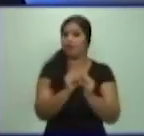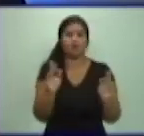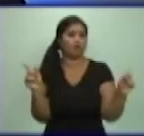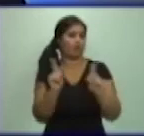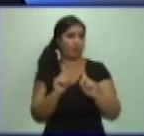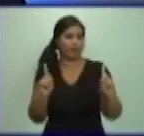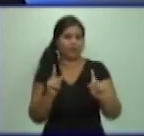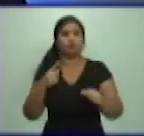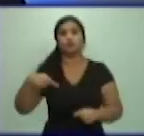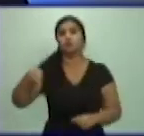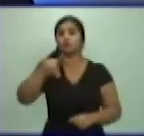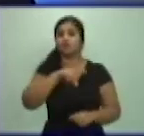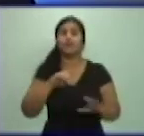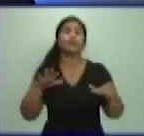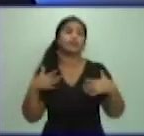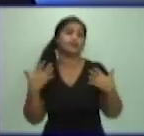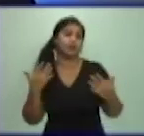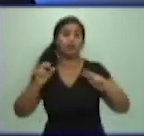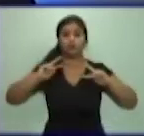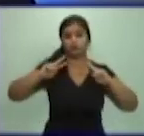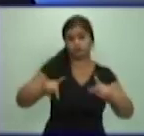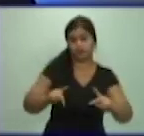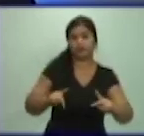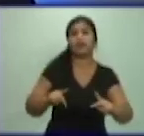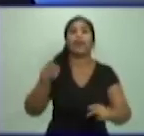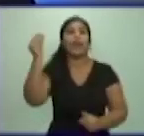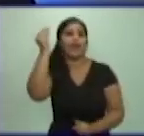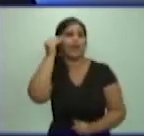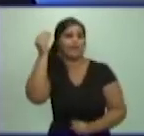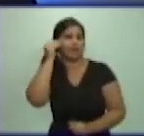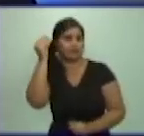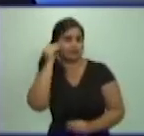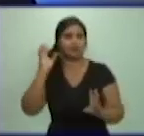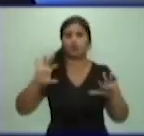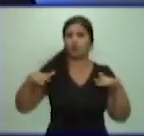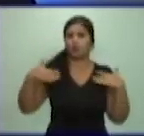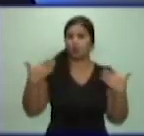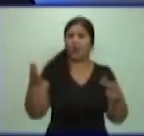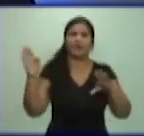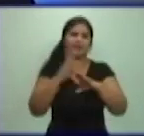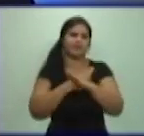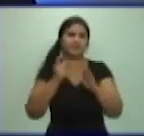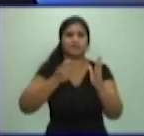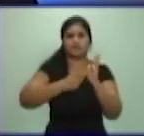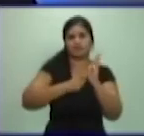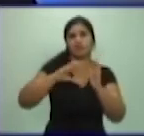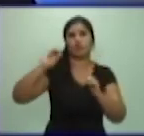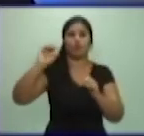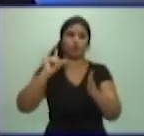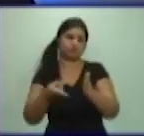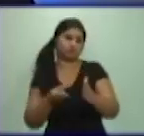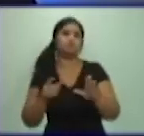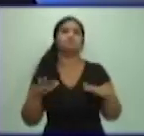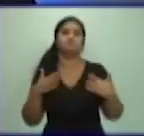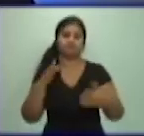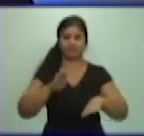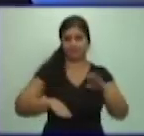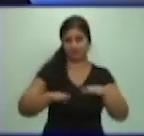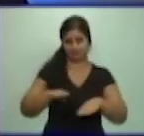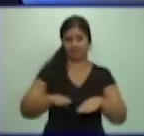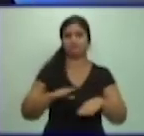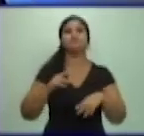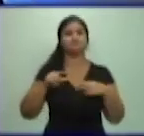Usted tiene, vuelvo y repito, que aprenderse los usos de los signos de puntuación y dominarlos en ejemplo. Bueno, sin más preámbulos, vamos al